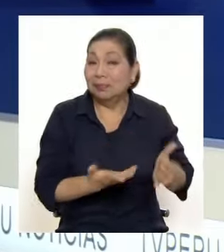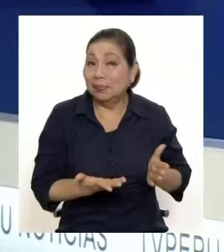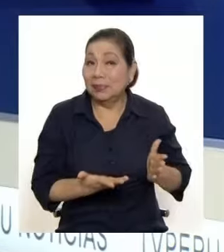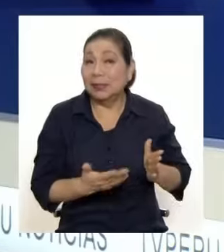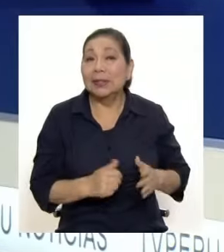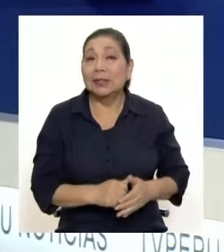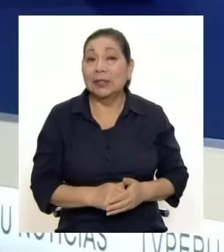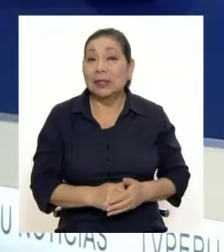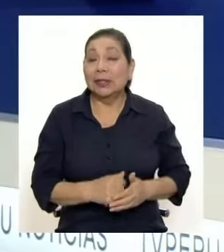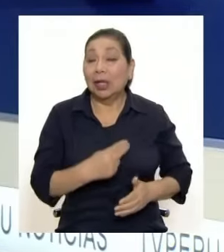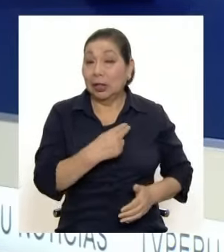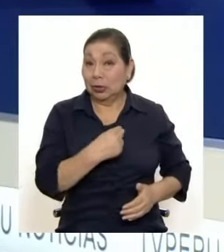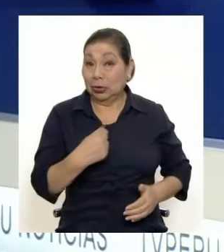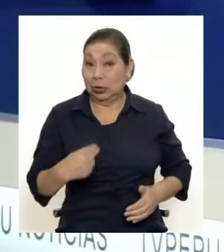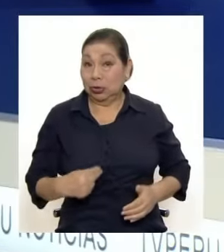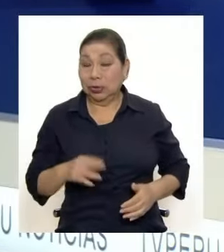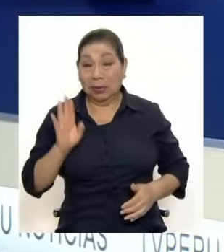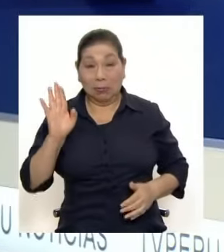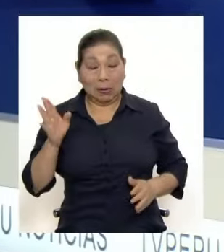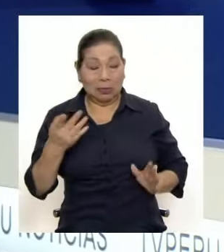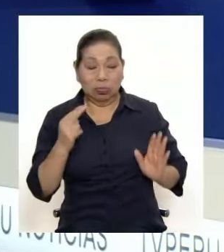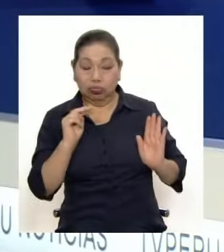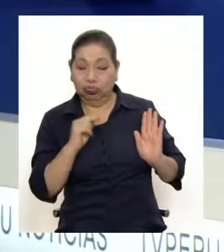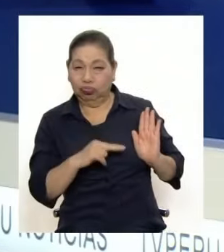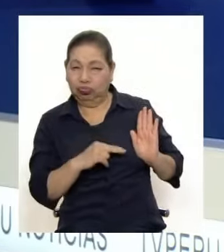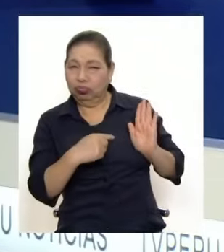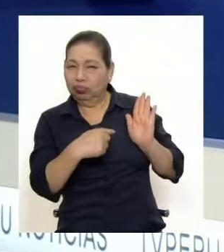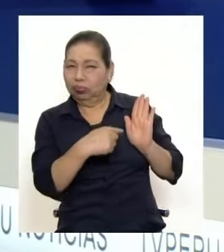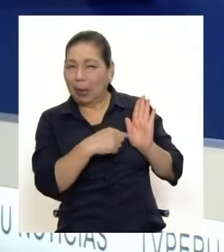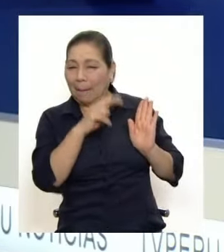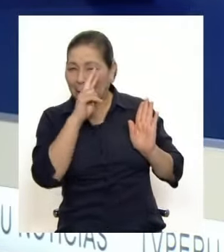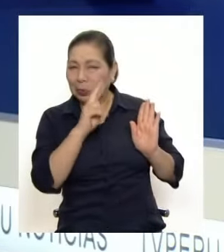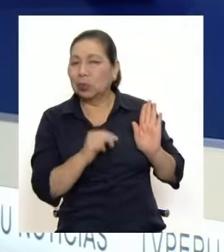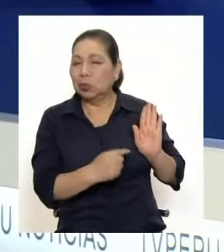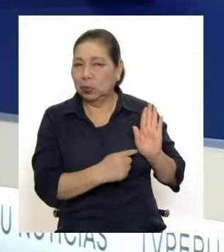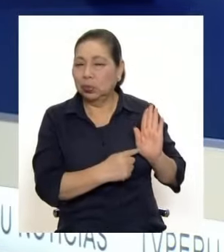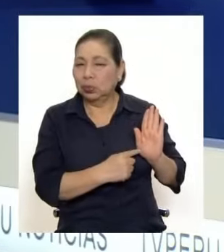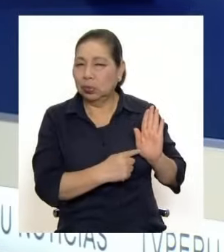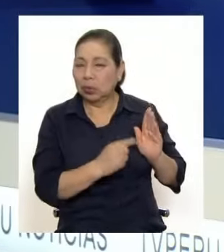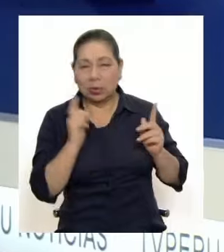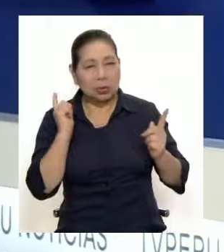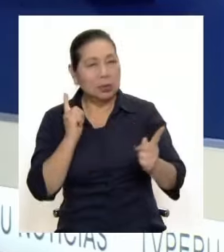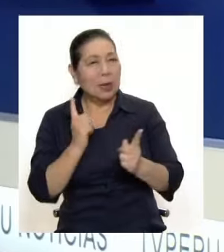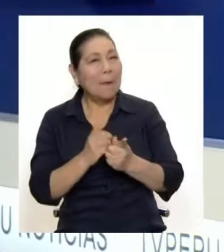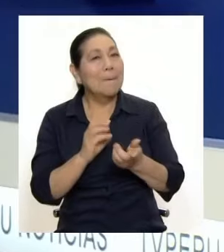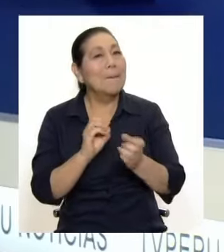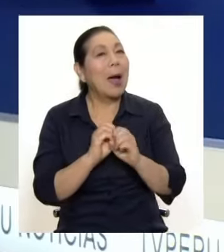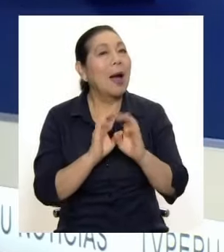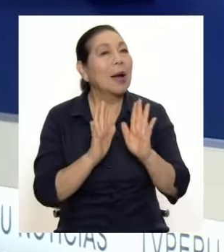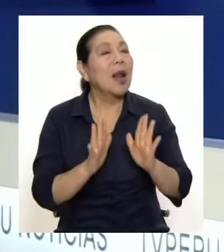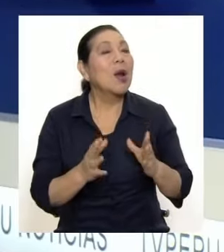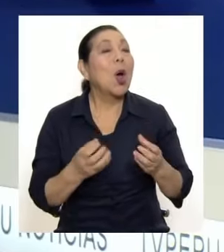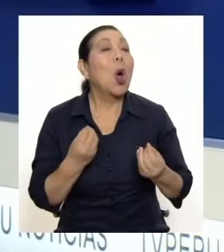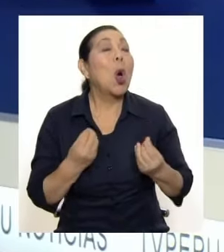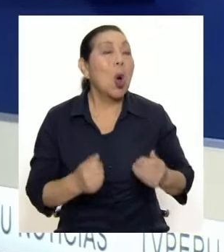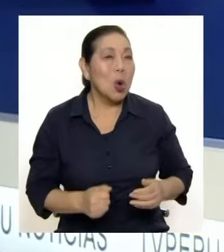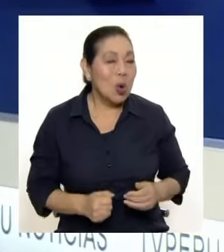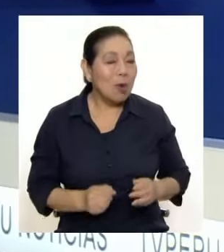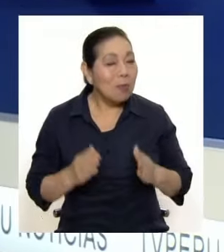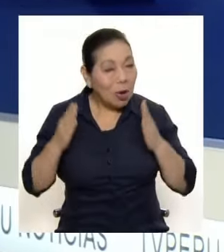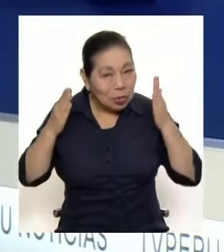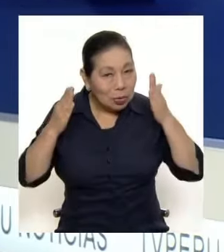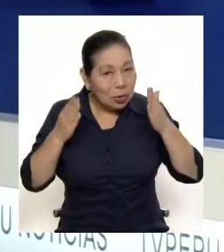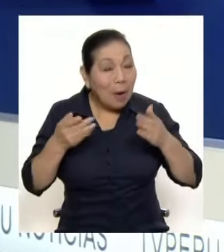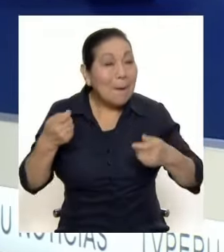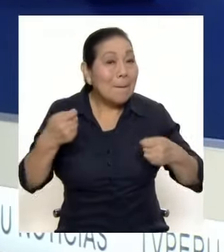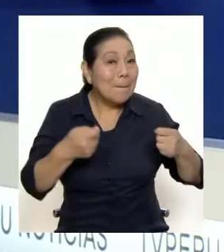pueblo chino el gobierno chino tiene una una orientación Clara para poder eh orientar